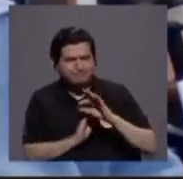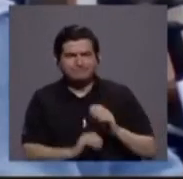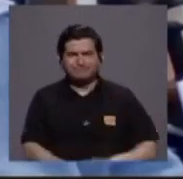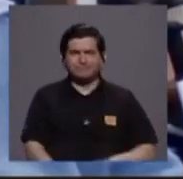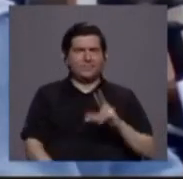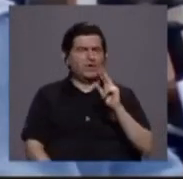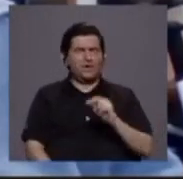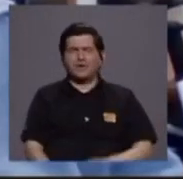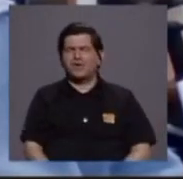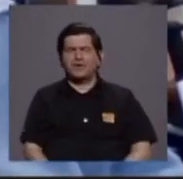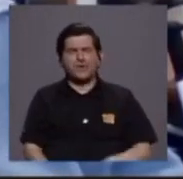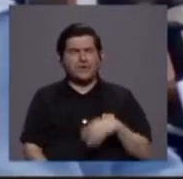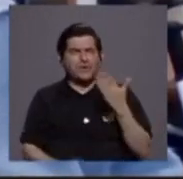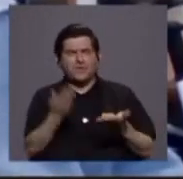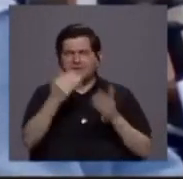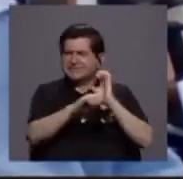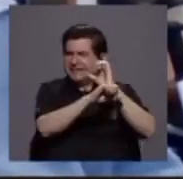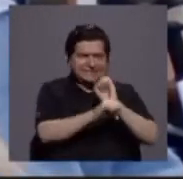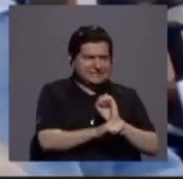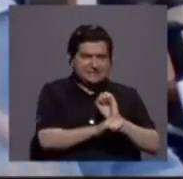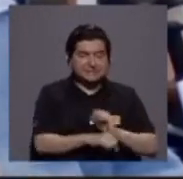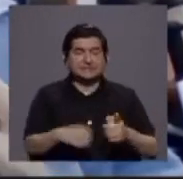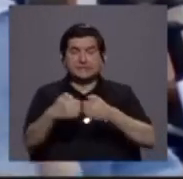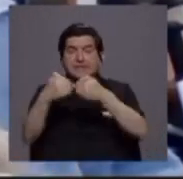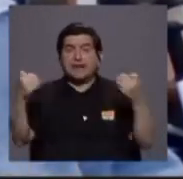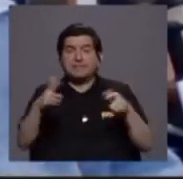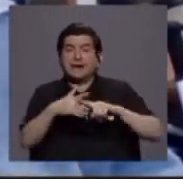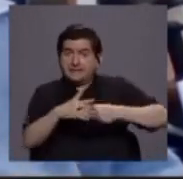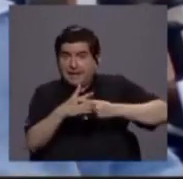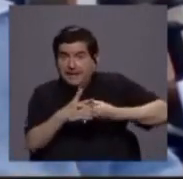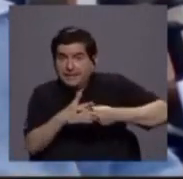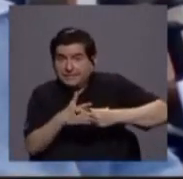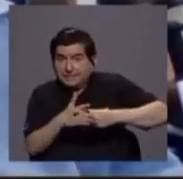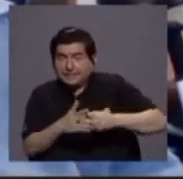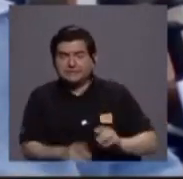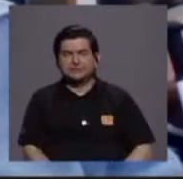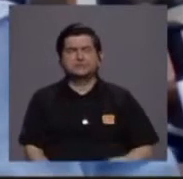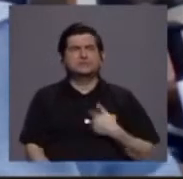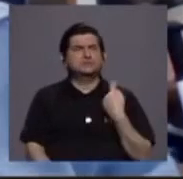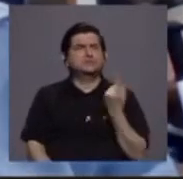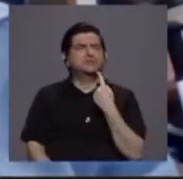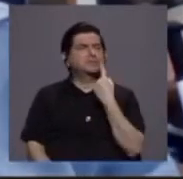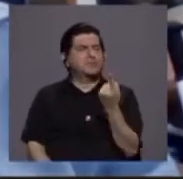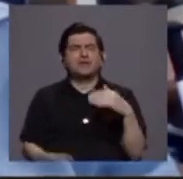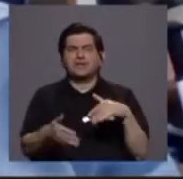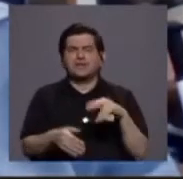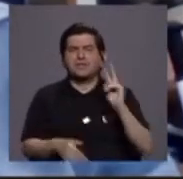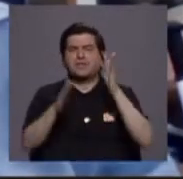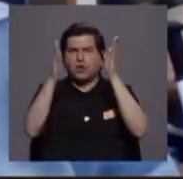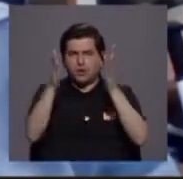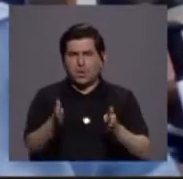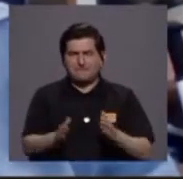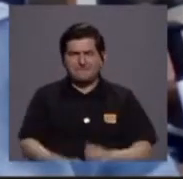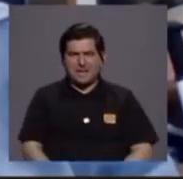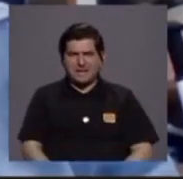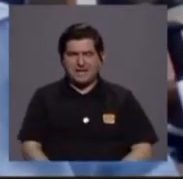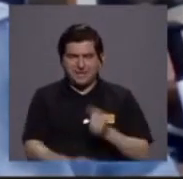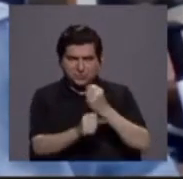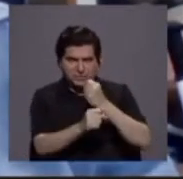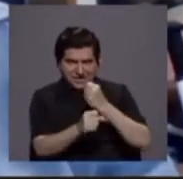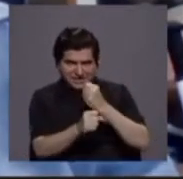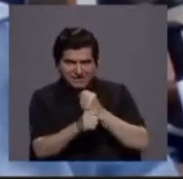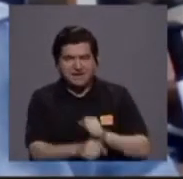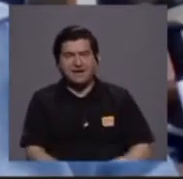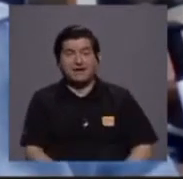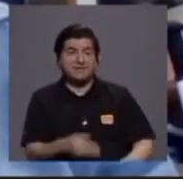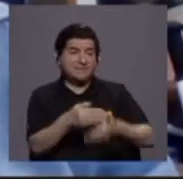no tan ortodoxas, y aparte las herramientas, ¿no? Yo siempre le comento a mis compañeros de trabajo que